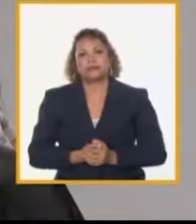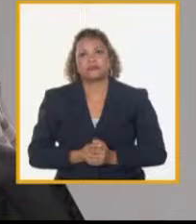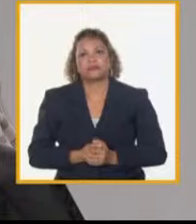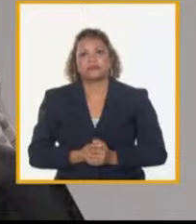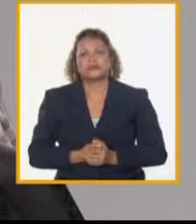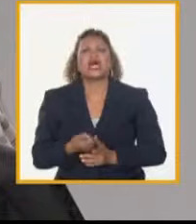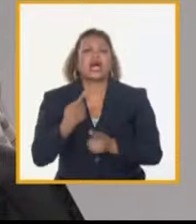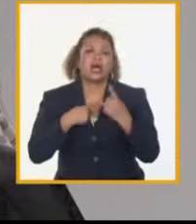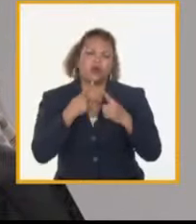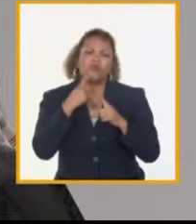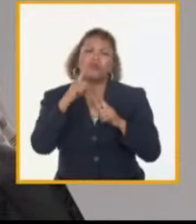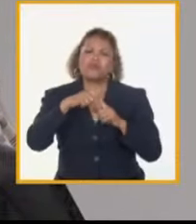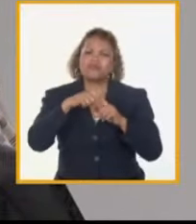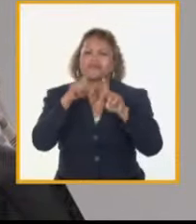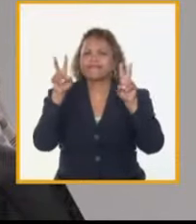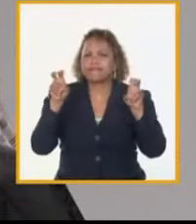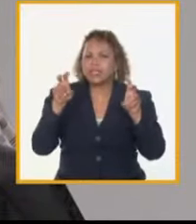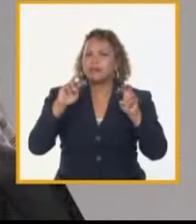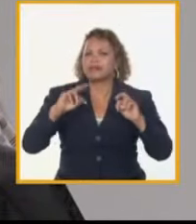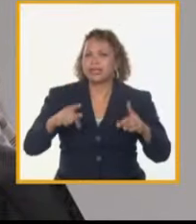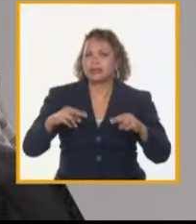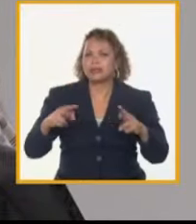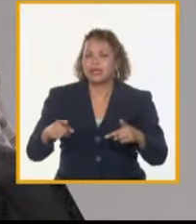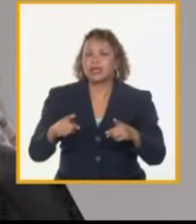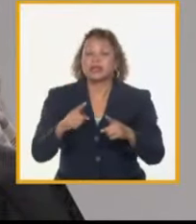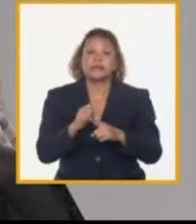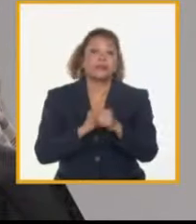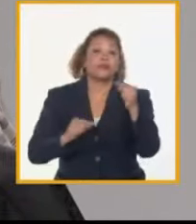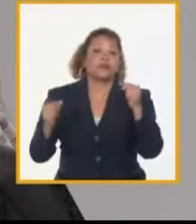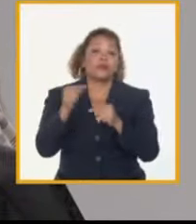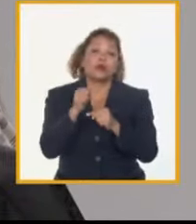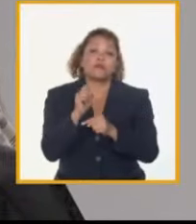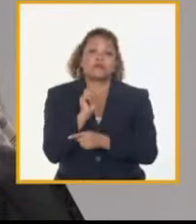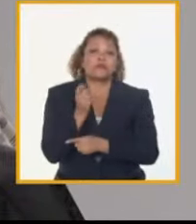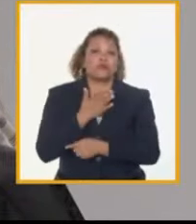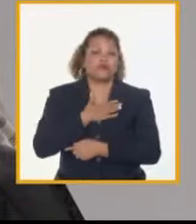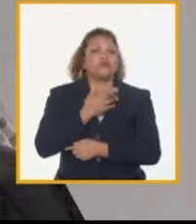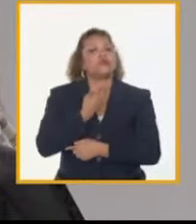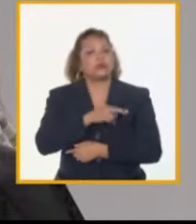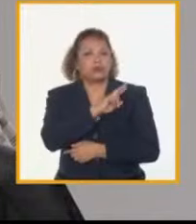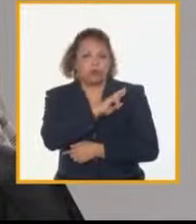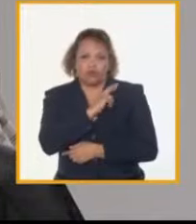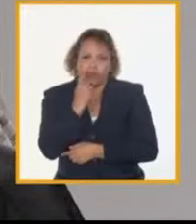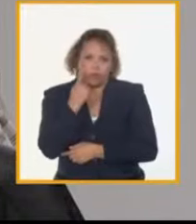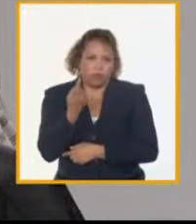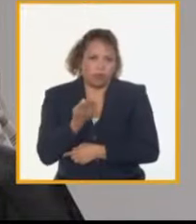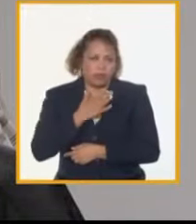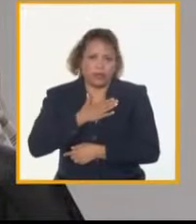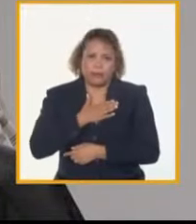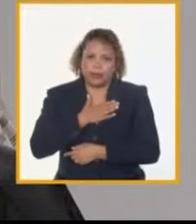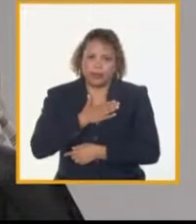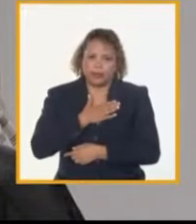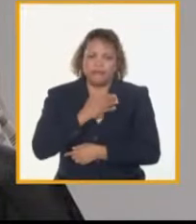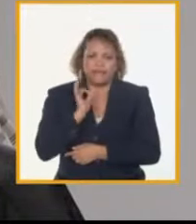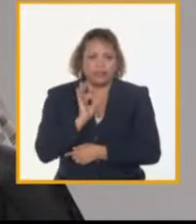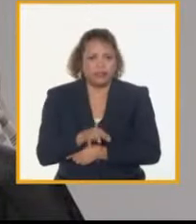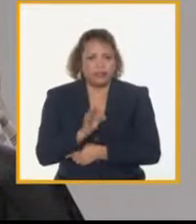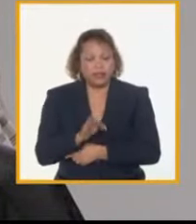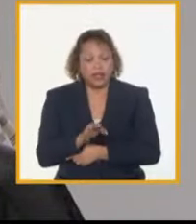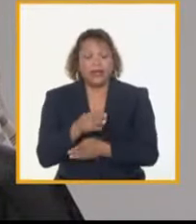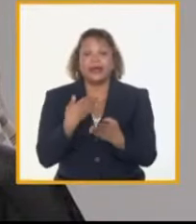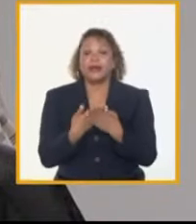recurrentes y son temas que atraviesan, en primer lugar, por nosotros tenemos que reconocer como empresa que se